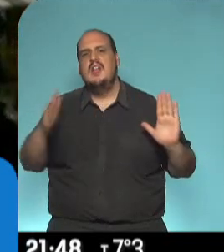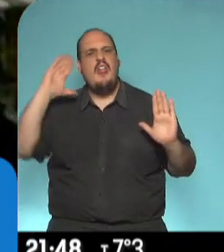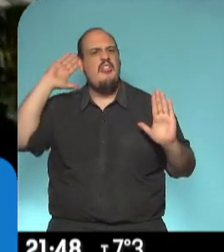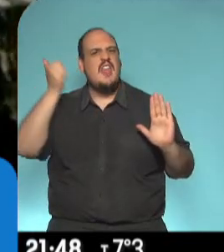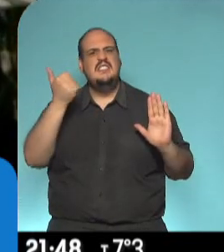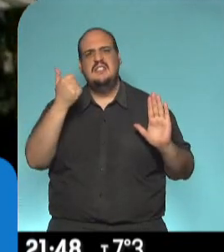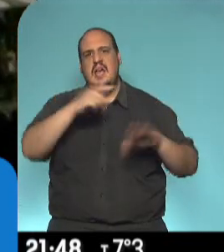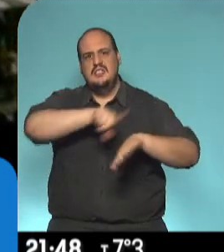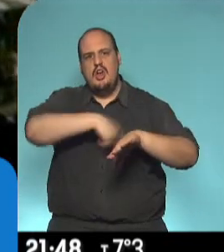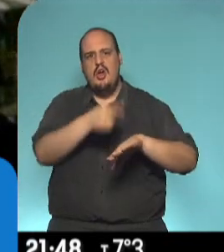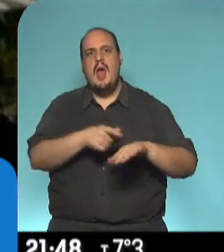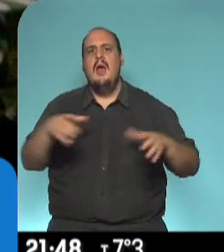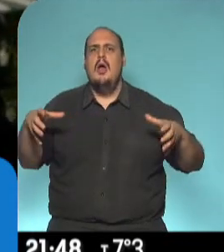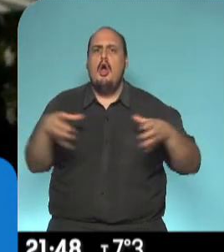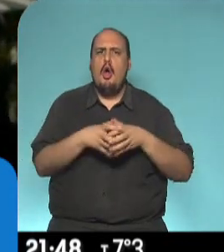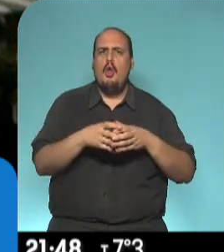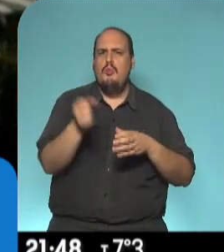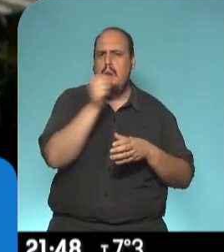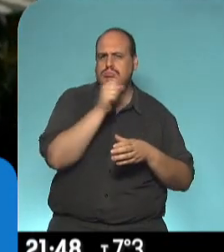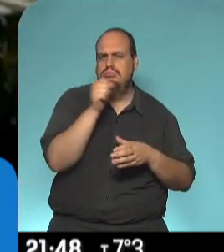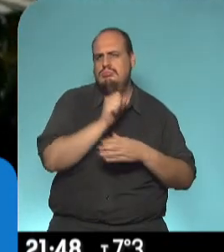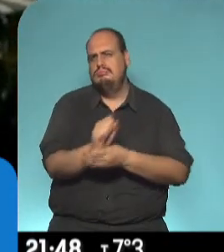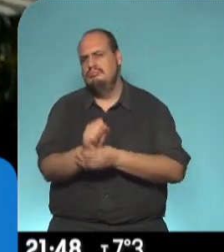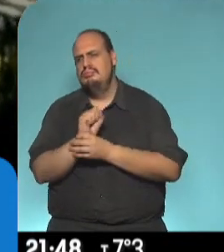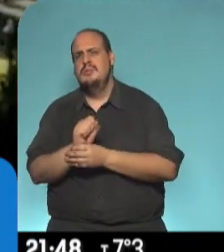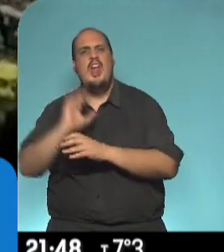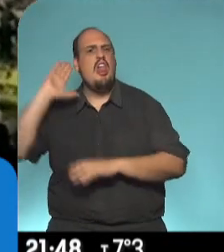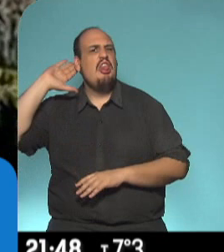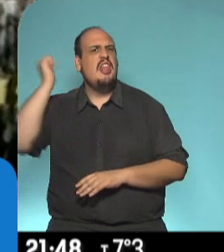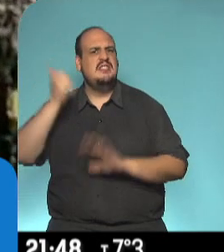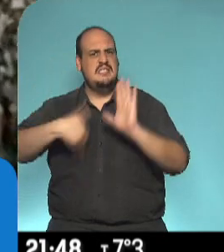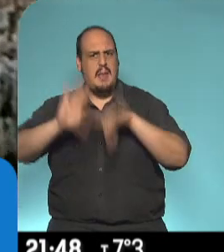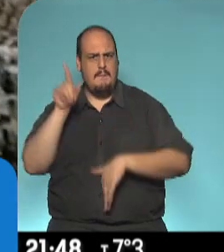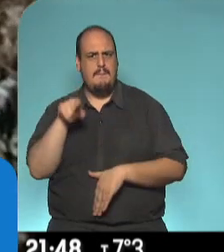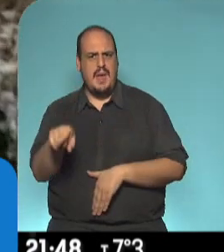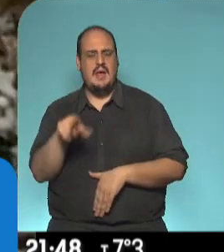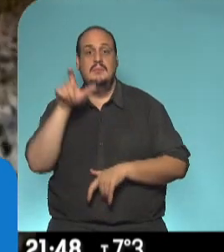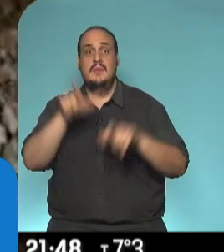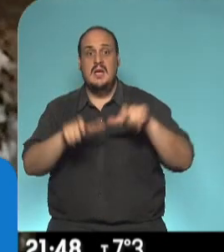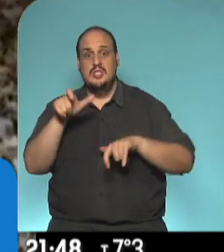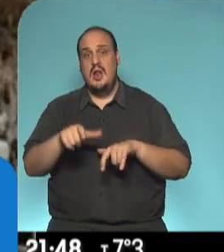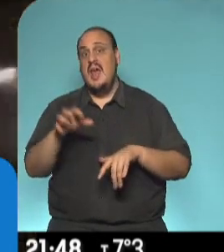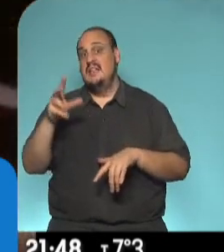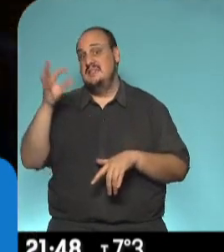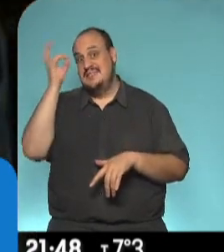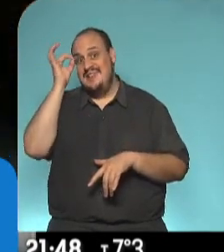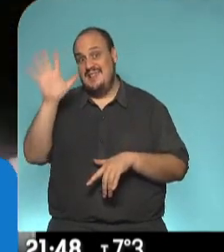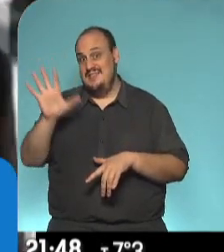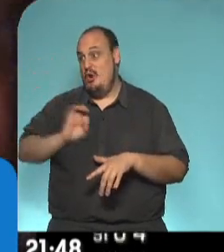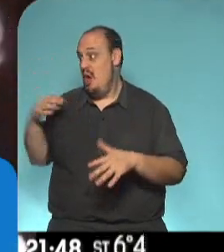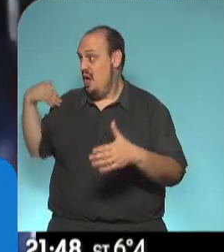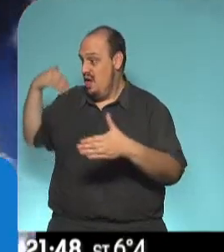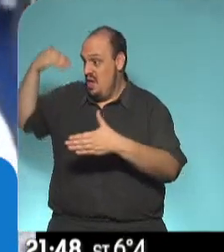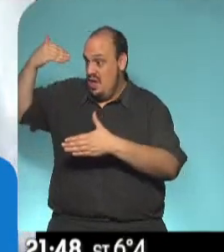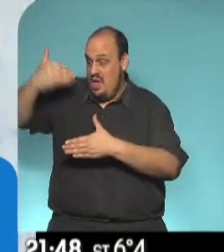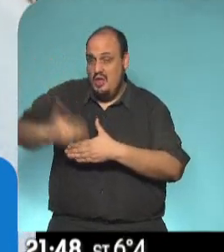artistas reunidos, solidarios, mirando al mundo, claves que 35 años después se